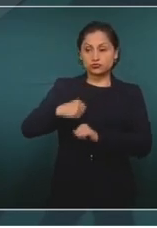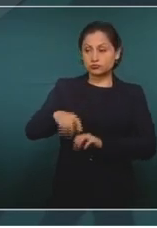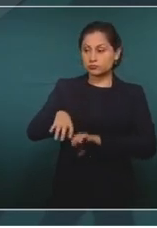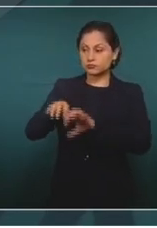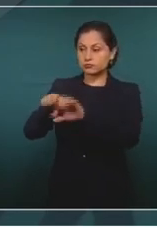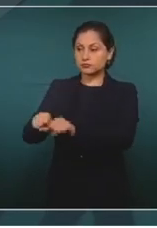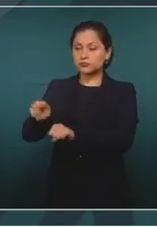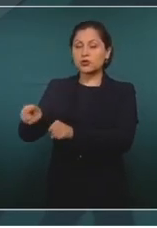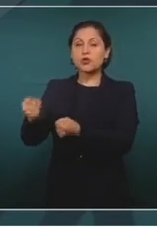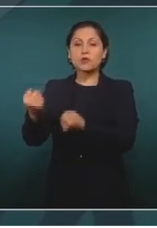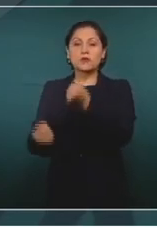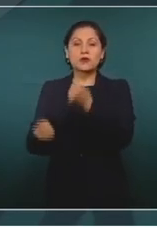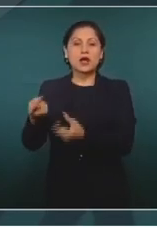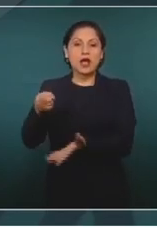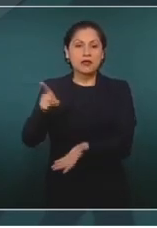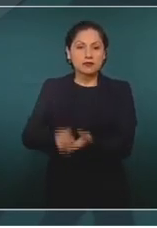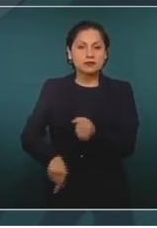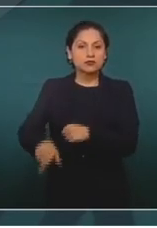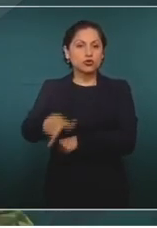artefactos explosivos